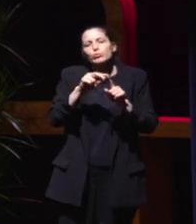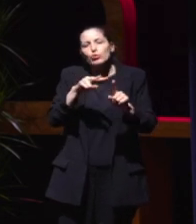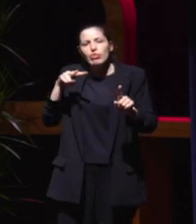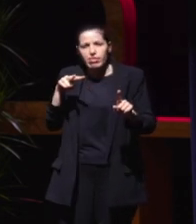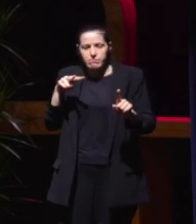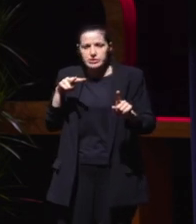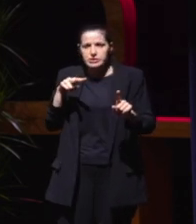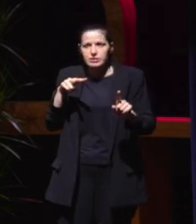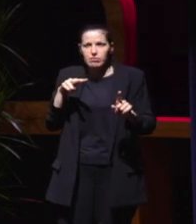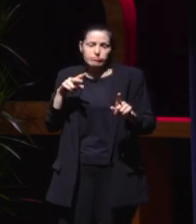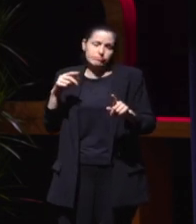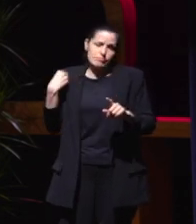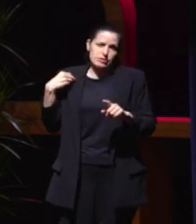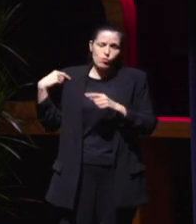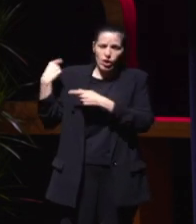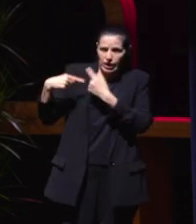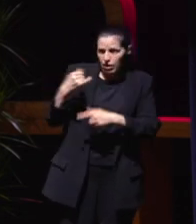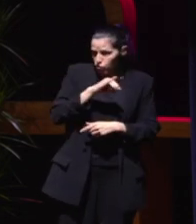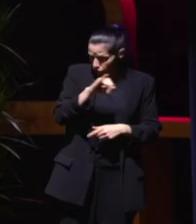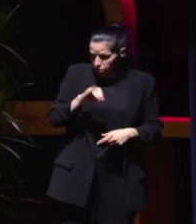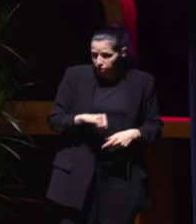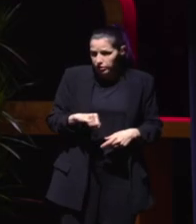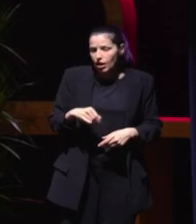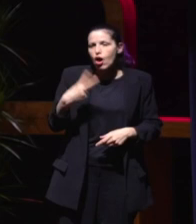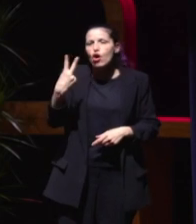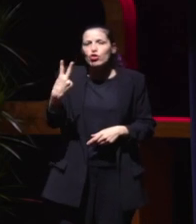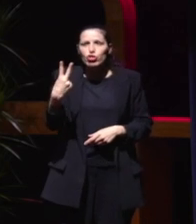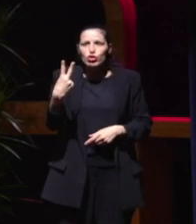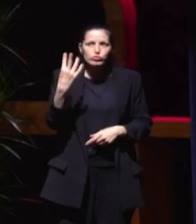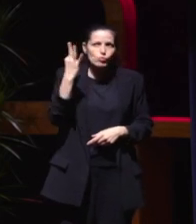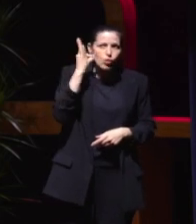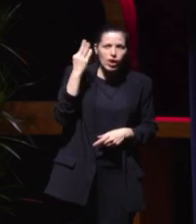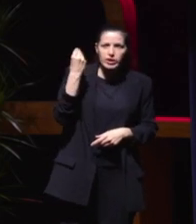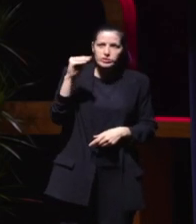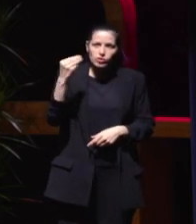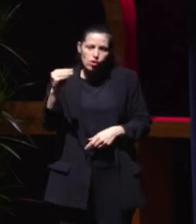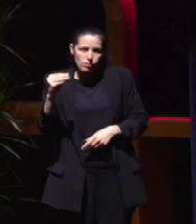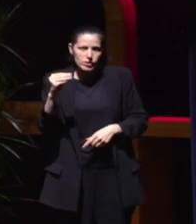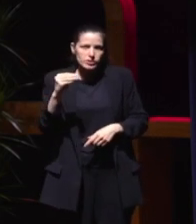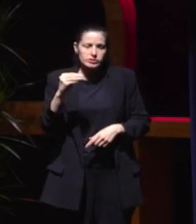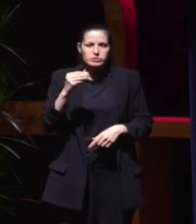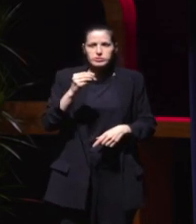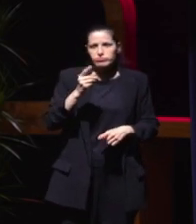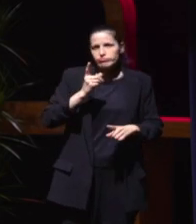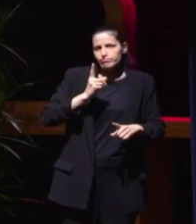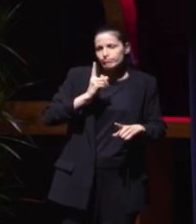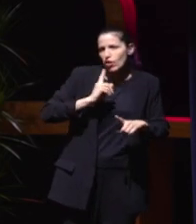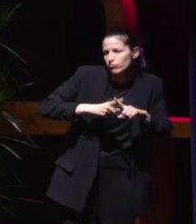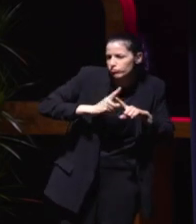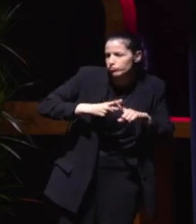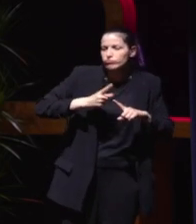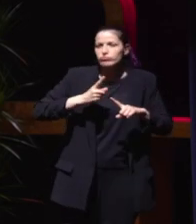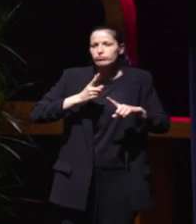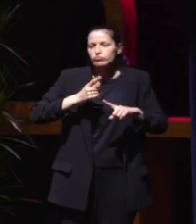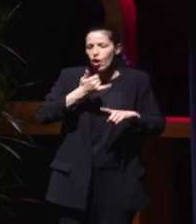Z de dos jóvenes Mujeres que follan y se drogan sin parar Bueno